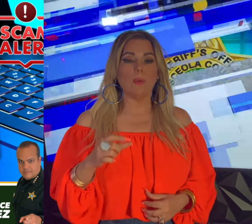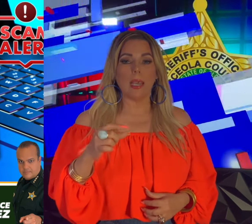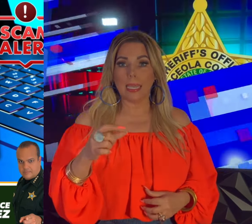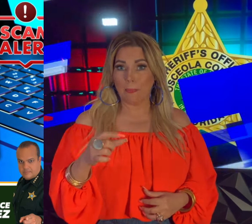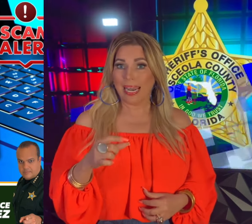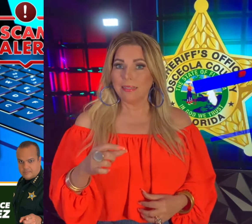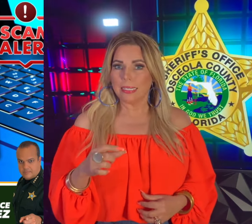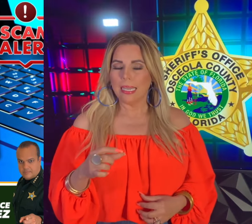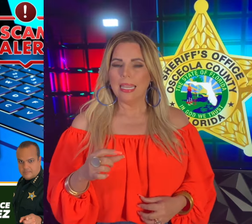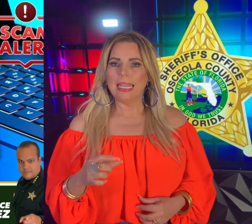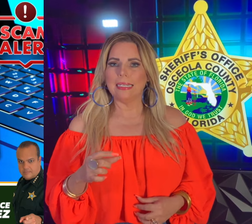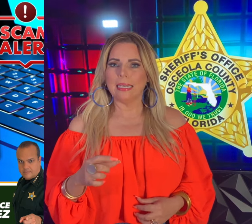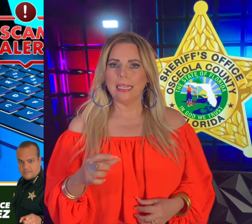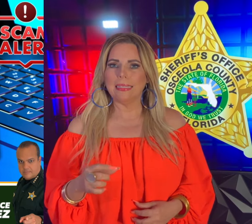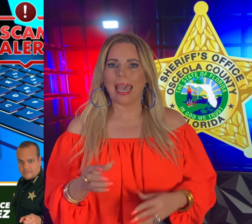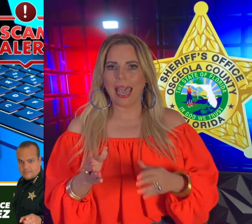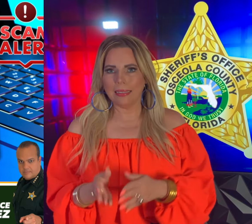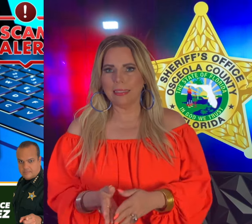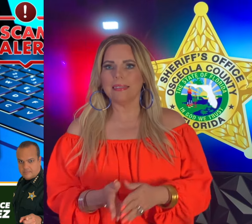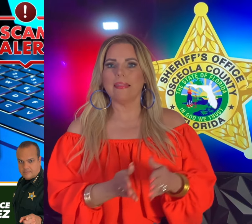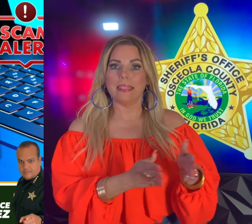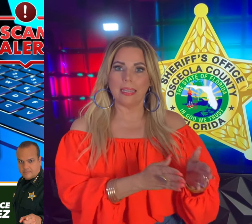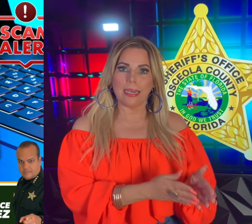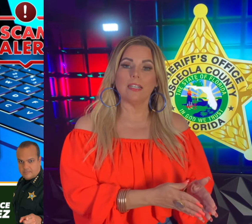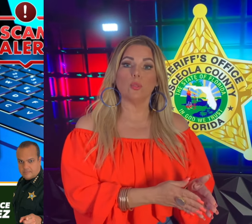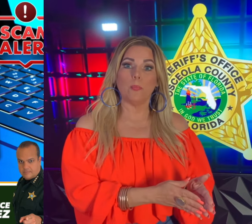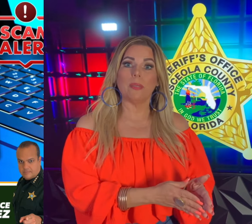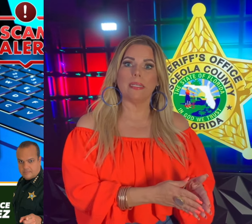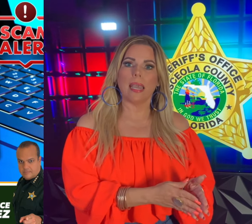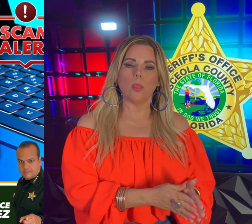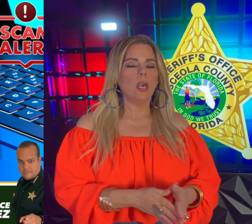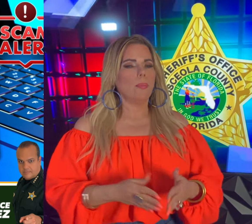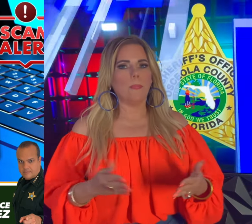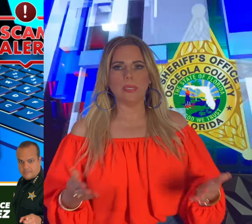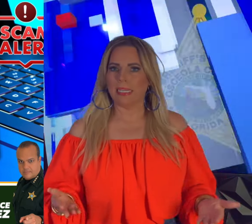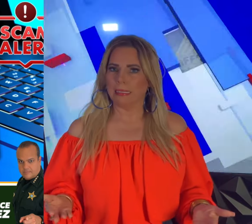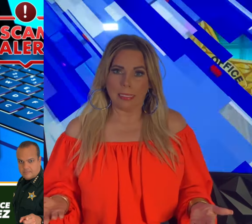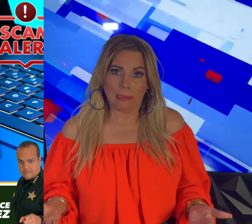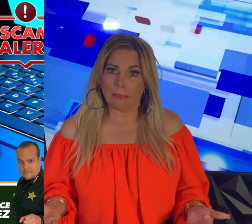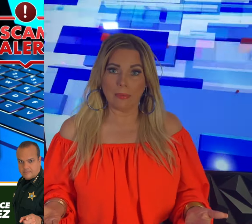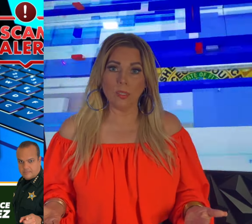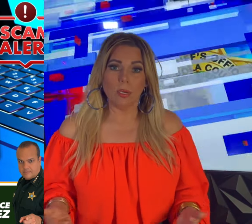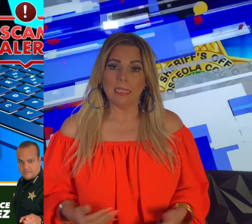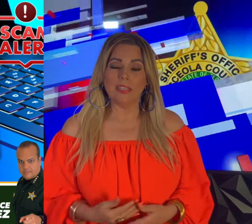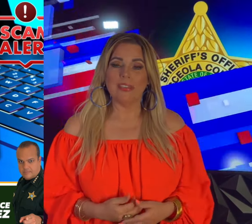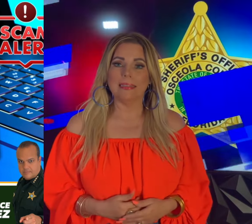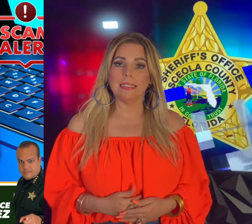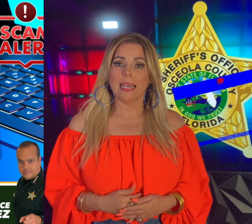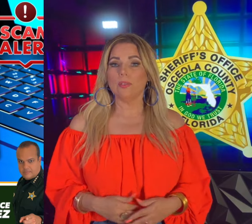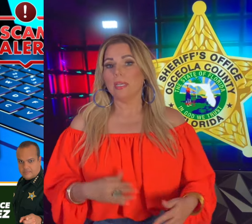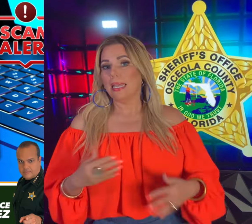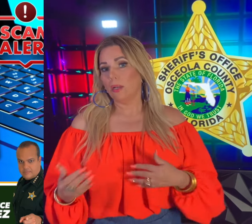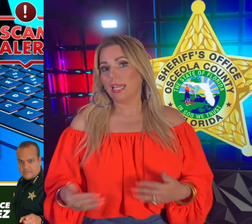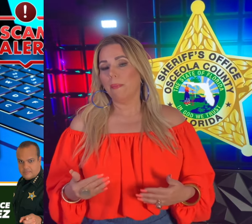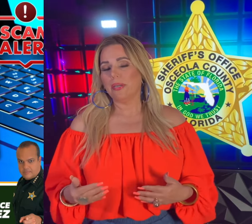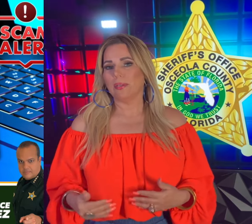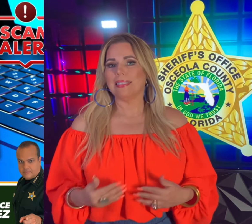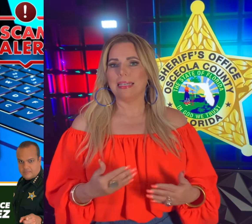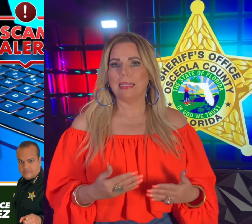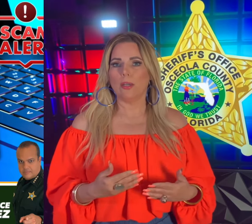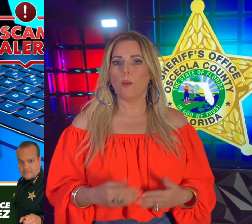su balance en la tarjeta antes de llegar al supermercado, pues porque ha habido diferentes casos en los que